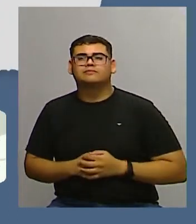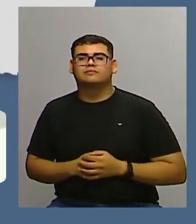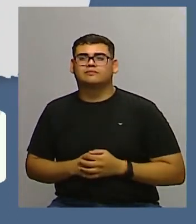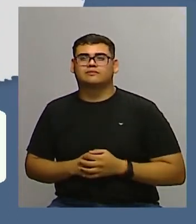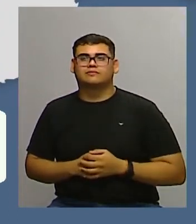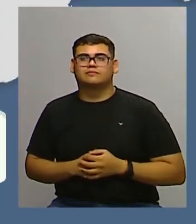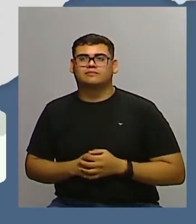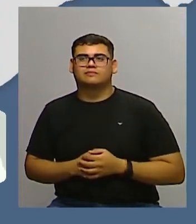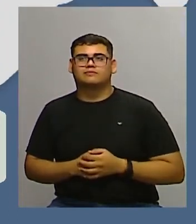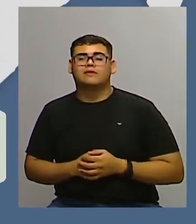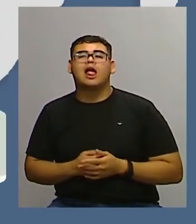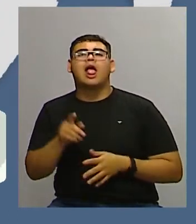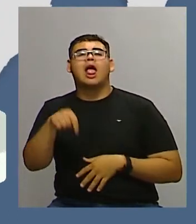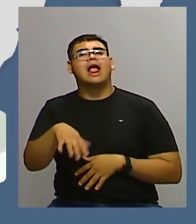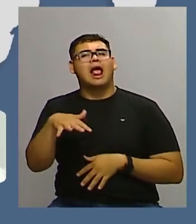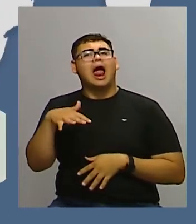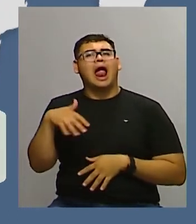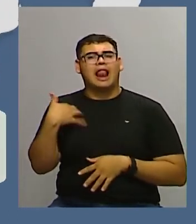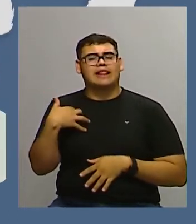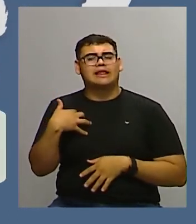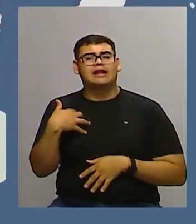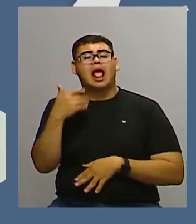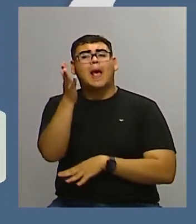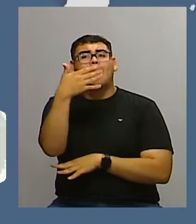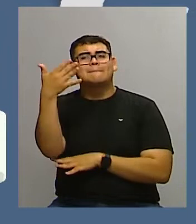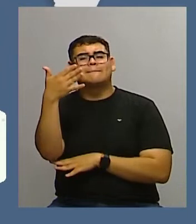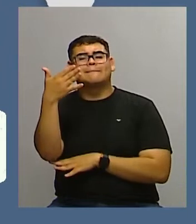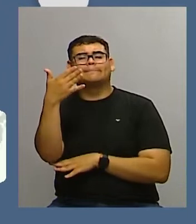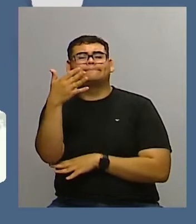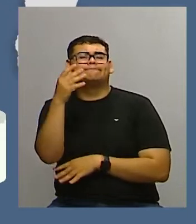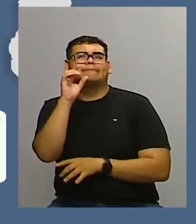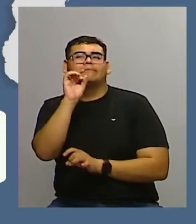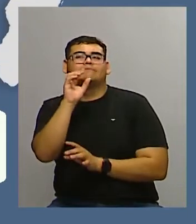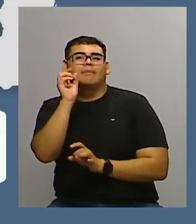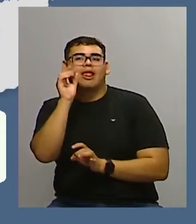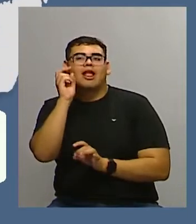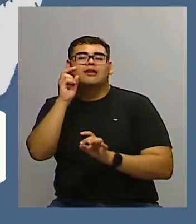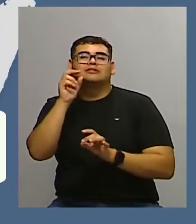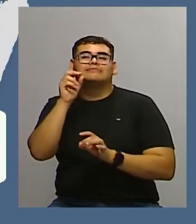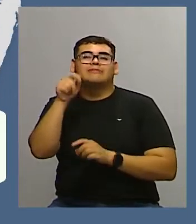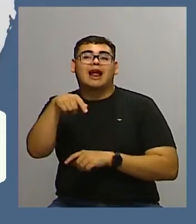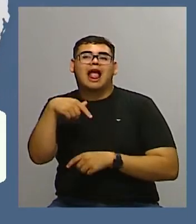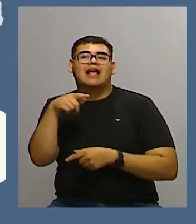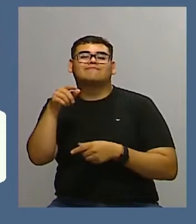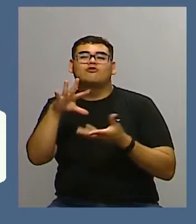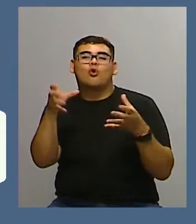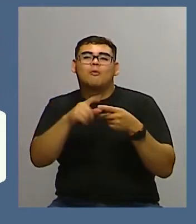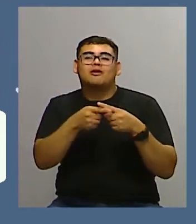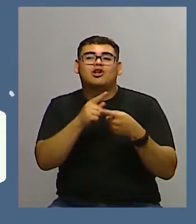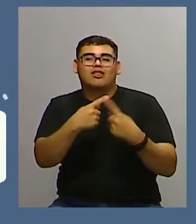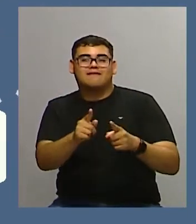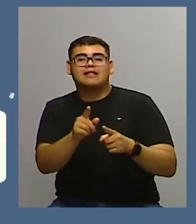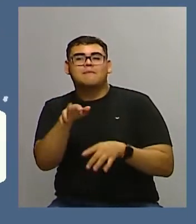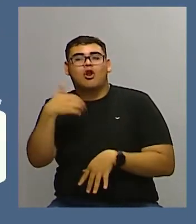cambio de bandera política, los esfuerzos no los ha disminuido, ha cumplido con todos los inventarios de gases de efecto